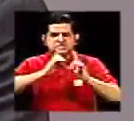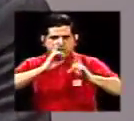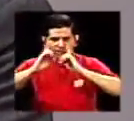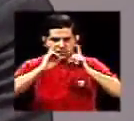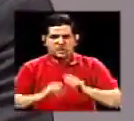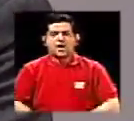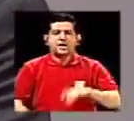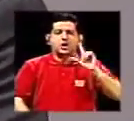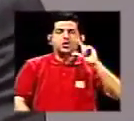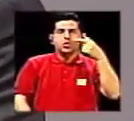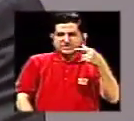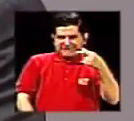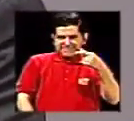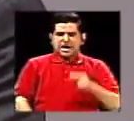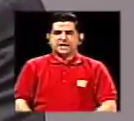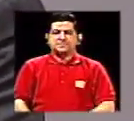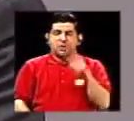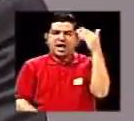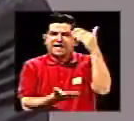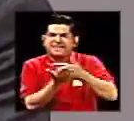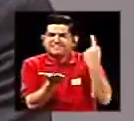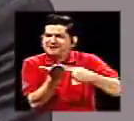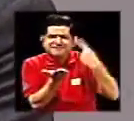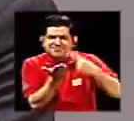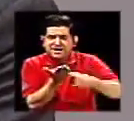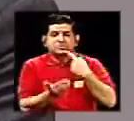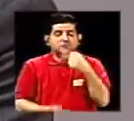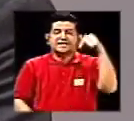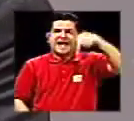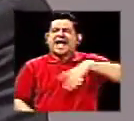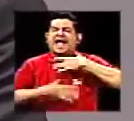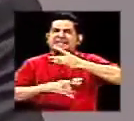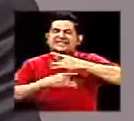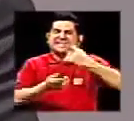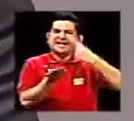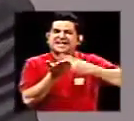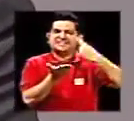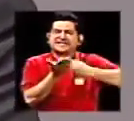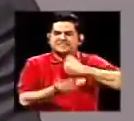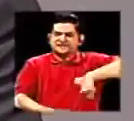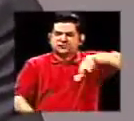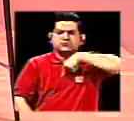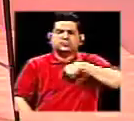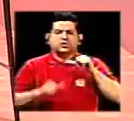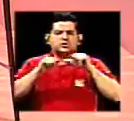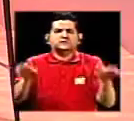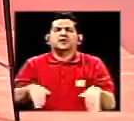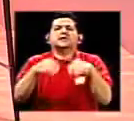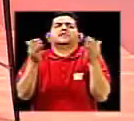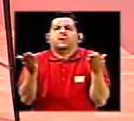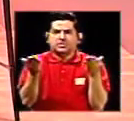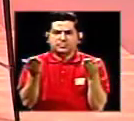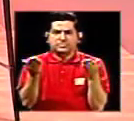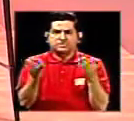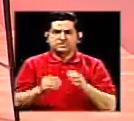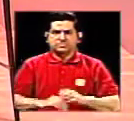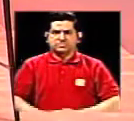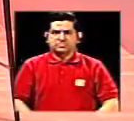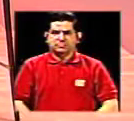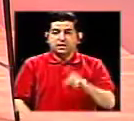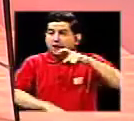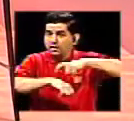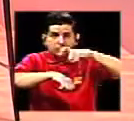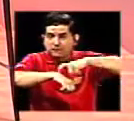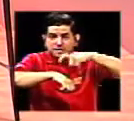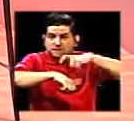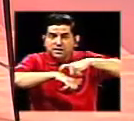Guillermo parando los pleitos y diciendo, aquí lo que interesa es discutir por dónde vamos a salir, por dónde vamos a salir. En algún